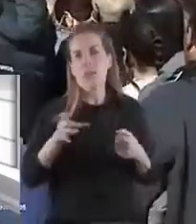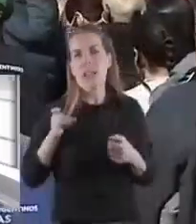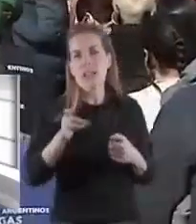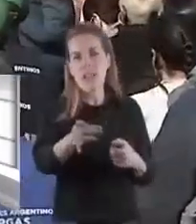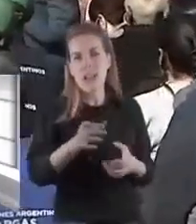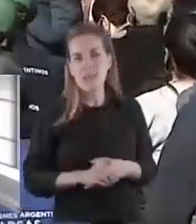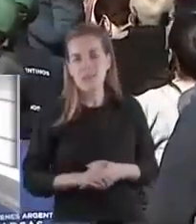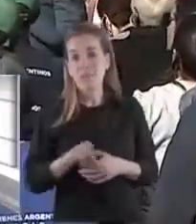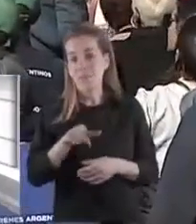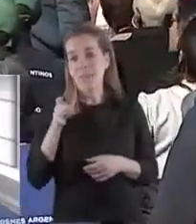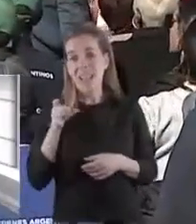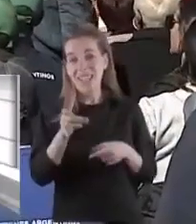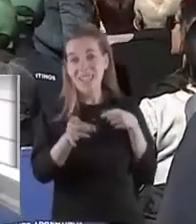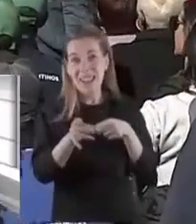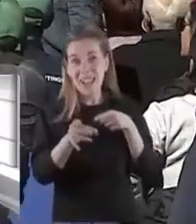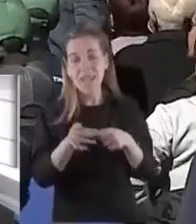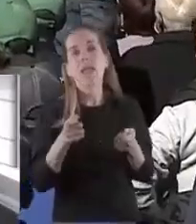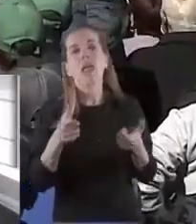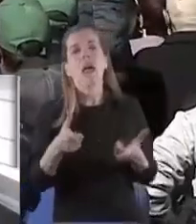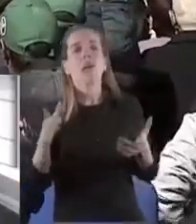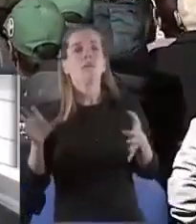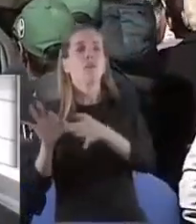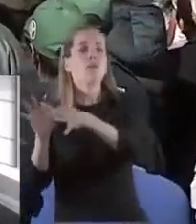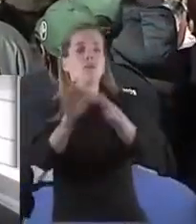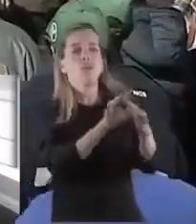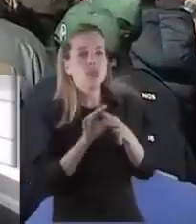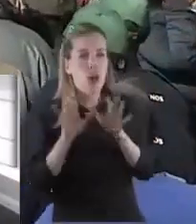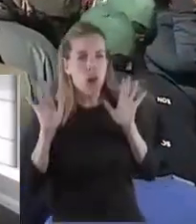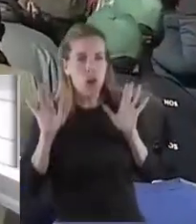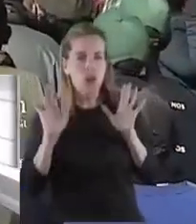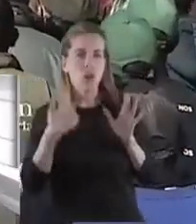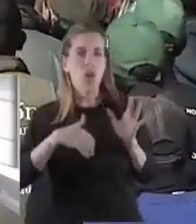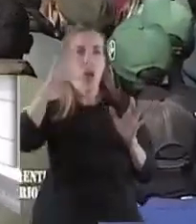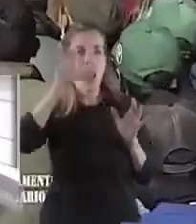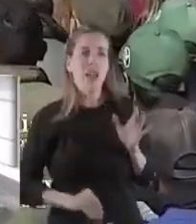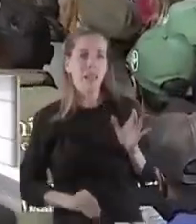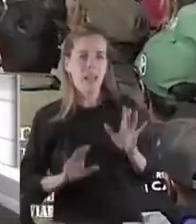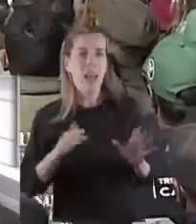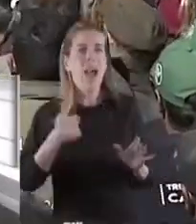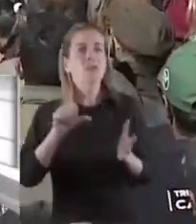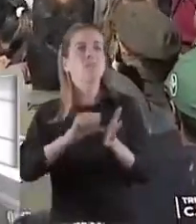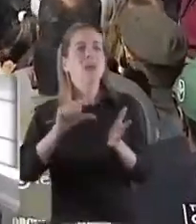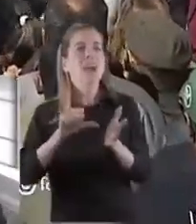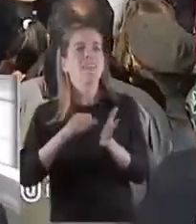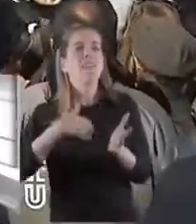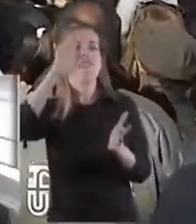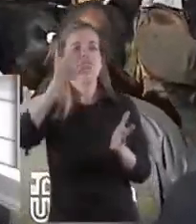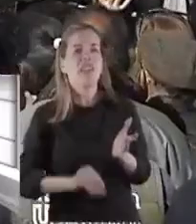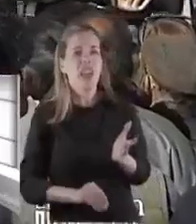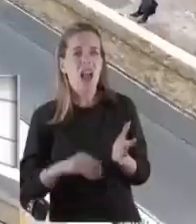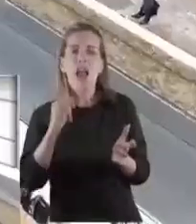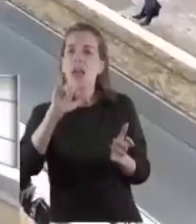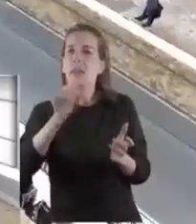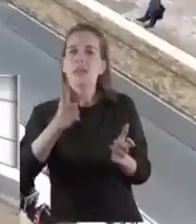el tren nos conecta y el tren nos une somos un país federal y tenemos que unirnos